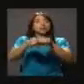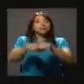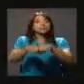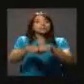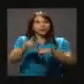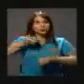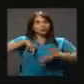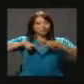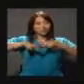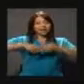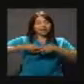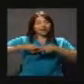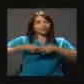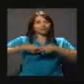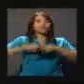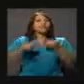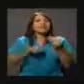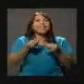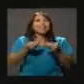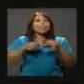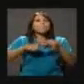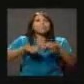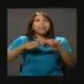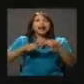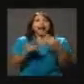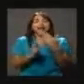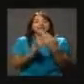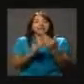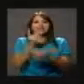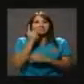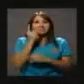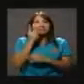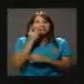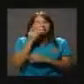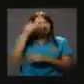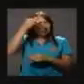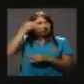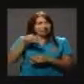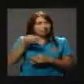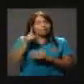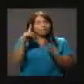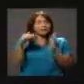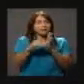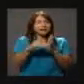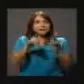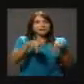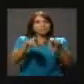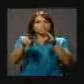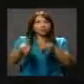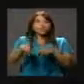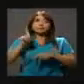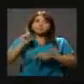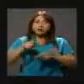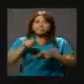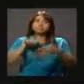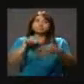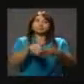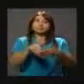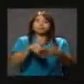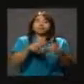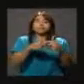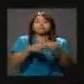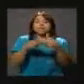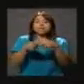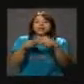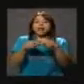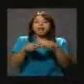mecánica dental. El número exacto me parece que andaban en mil personas que deberían de ser mecánicos dentales. Abrimos la